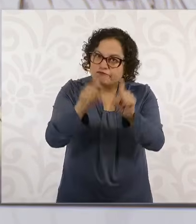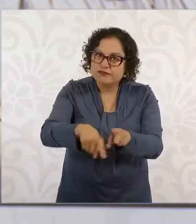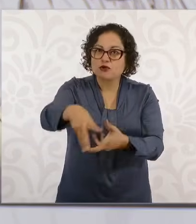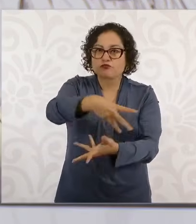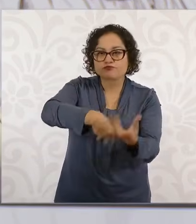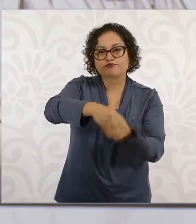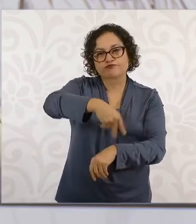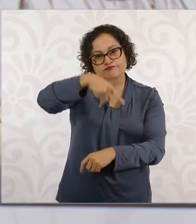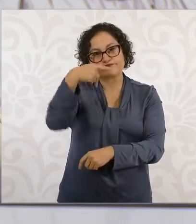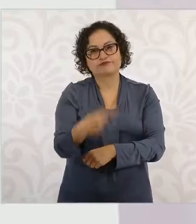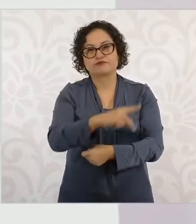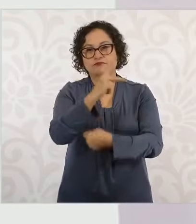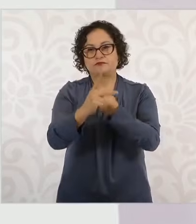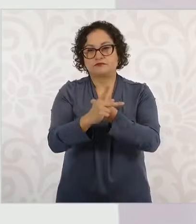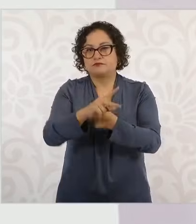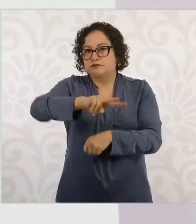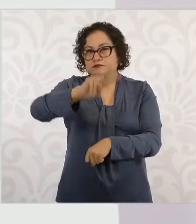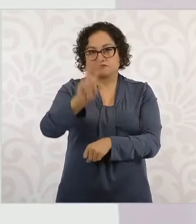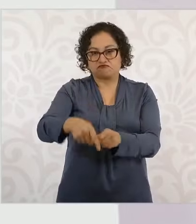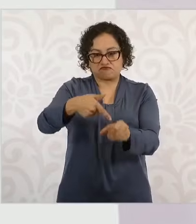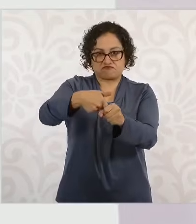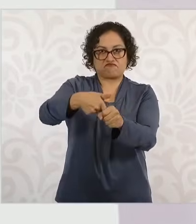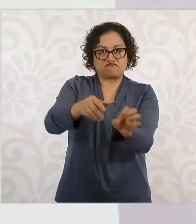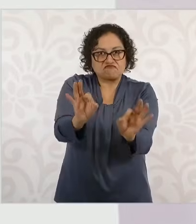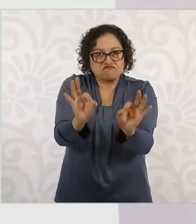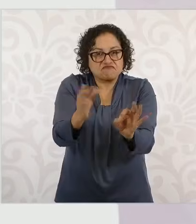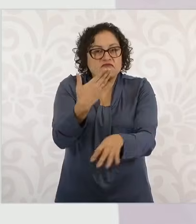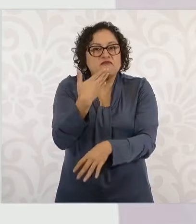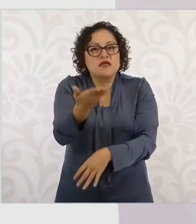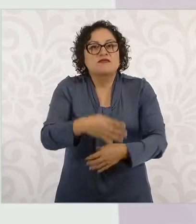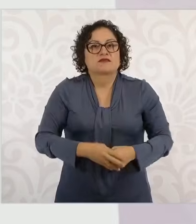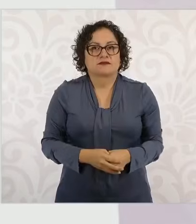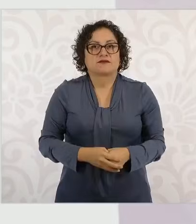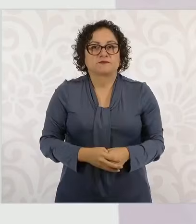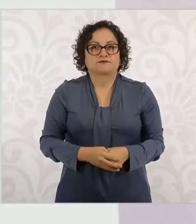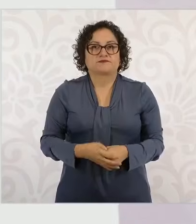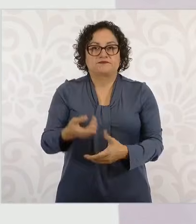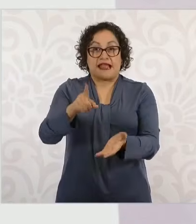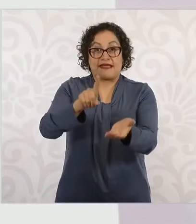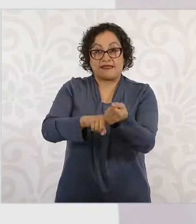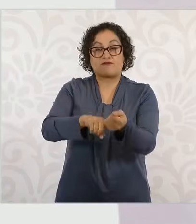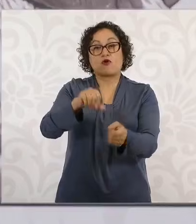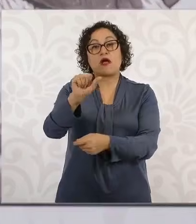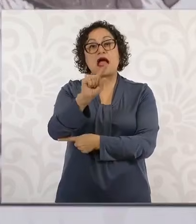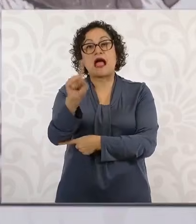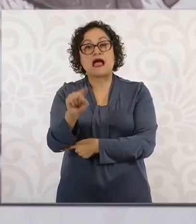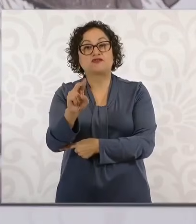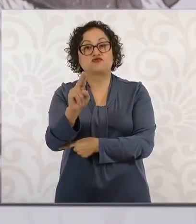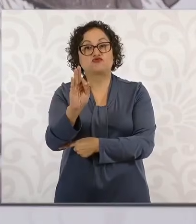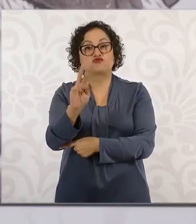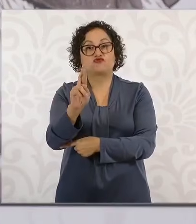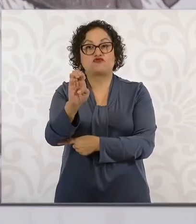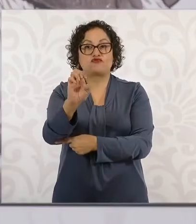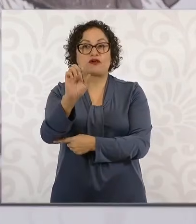de buena calidad, es de bajo contenido de azufre,